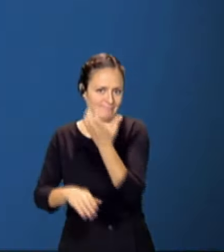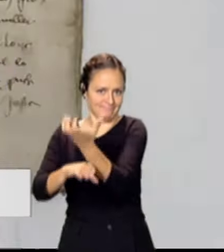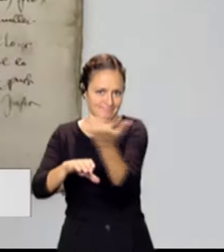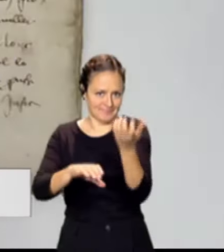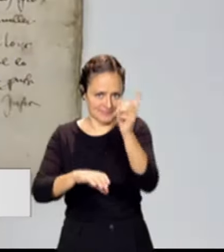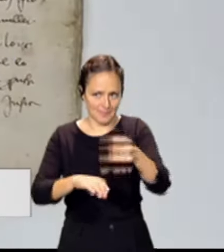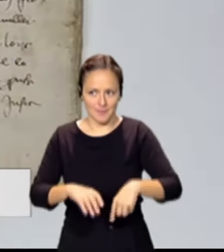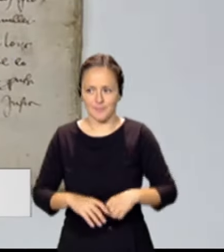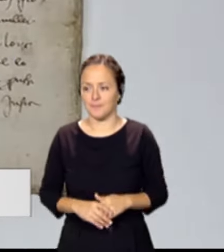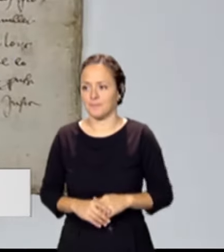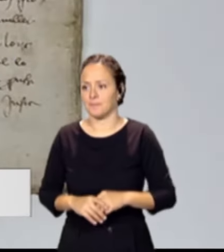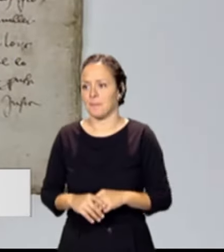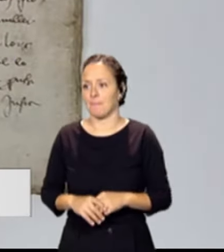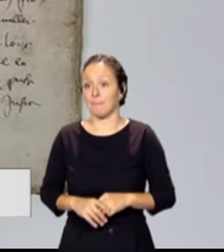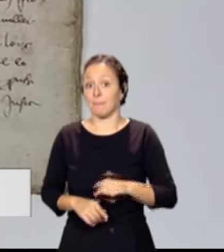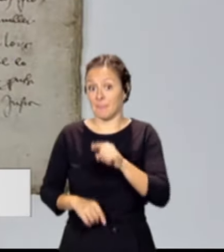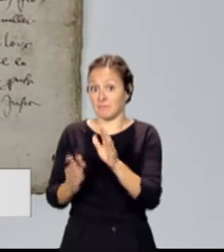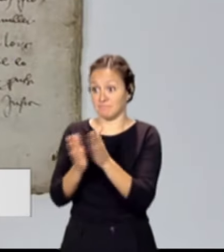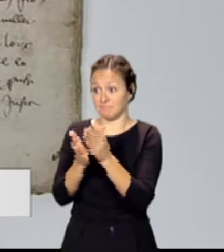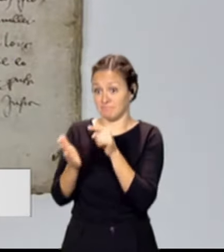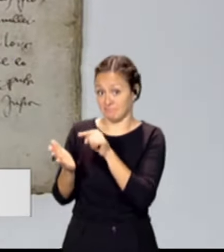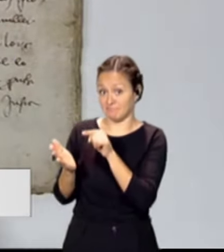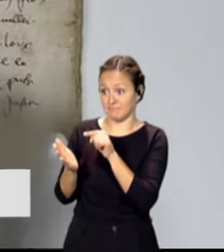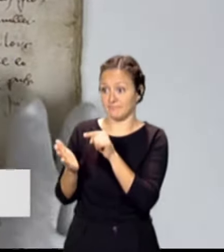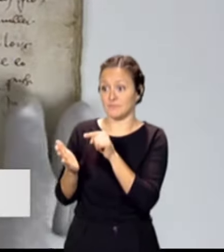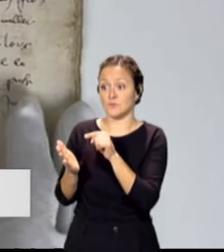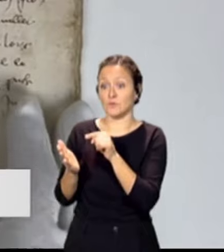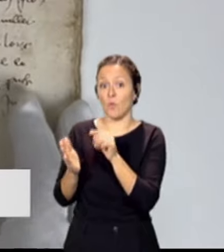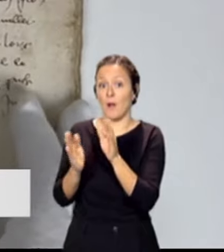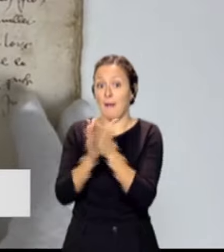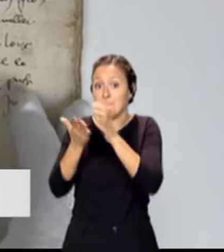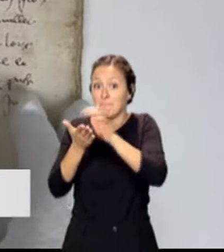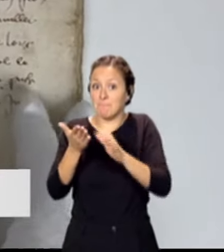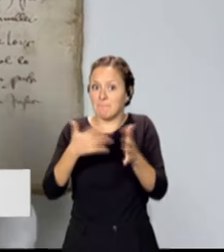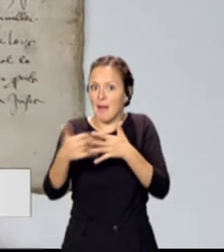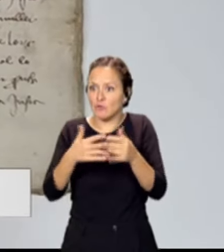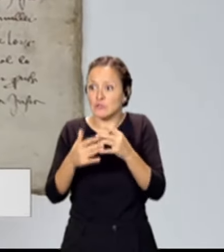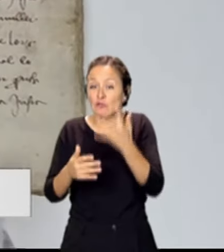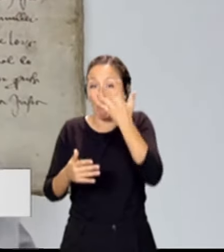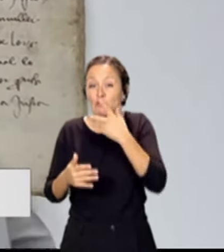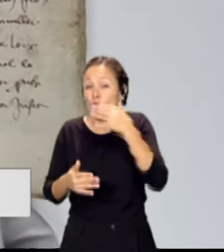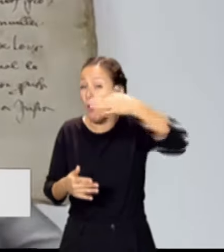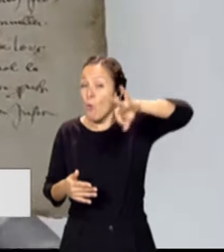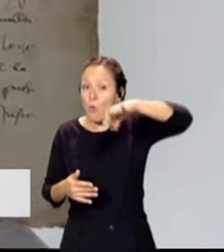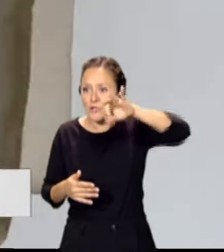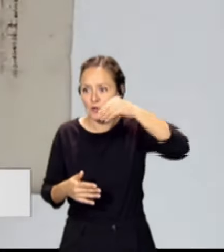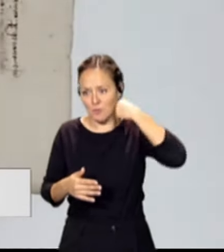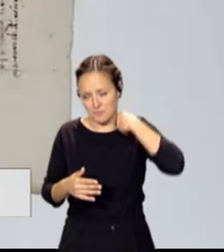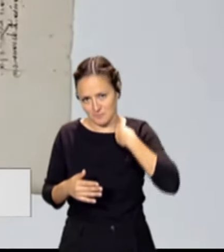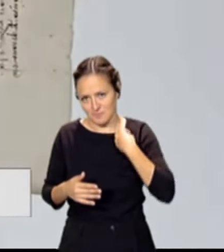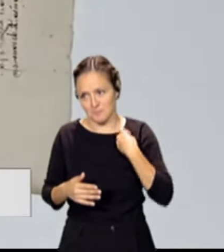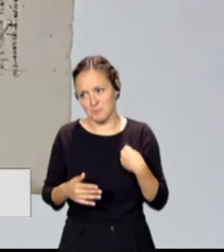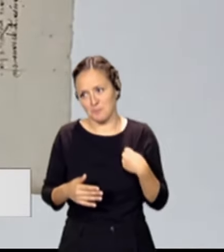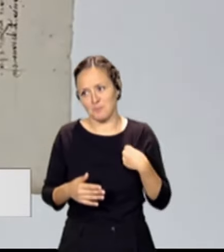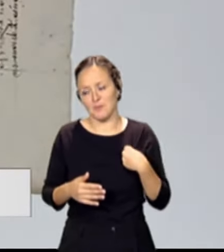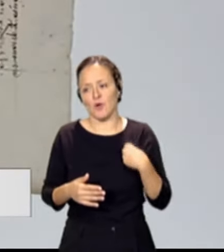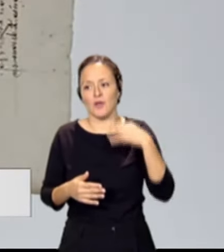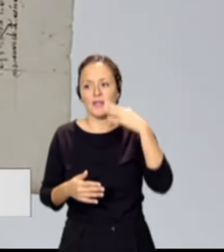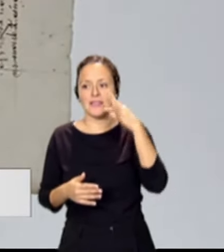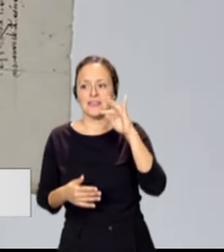comestibles y este que ven es el único fragmento manuscrito conocido que se conserva de tiran l